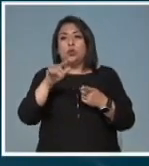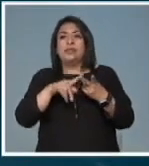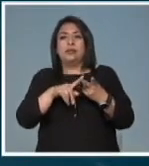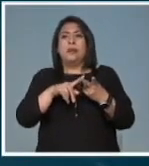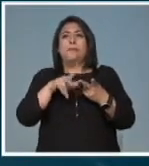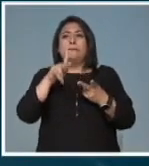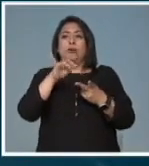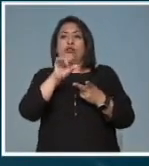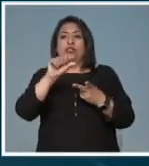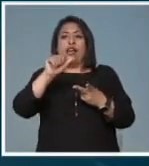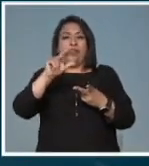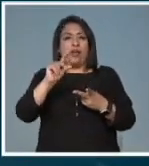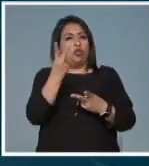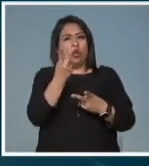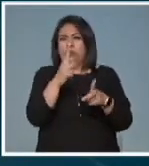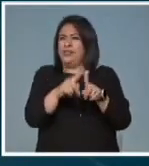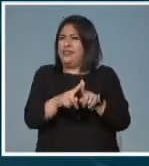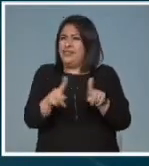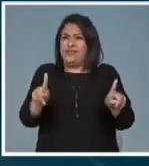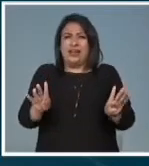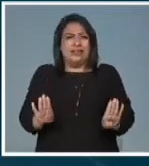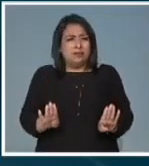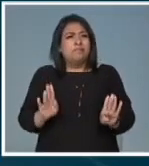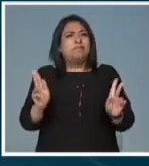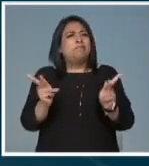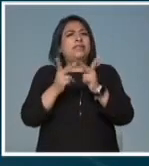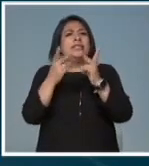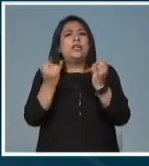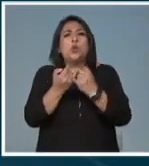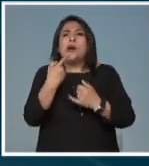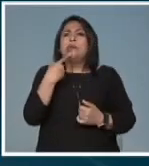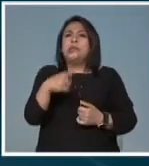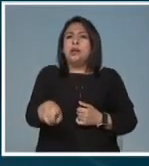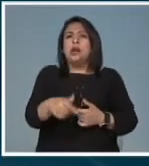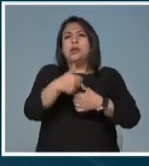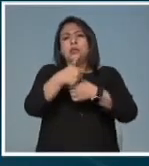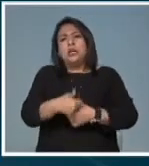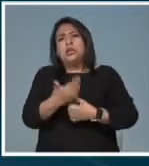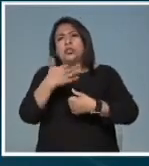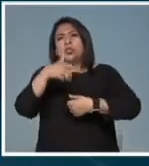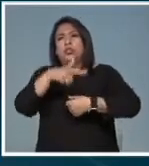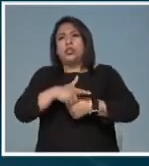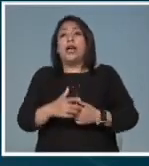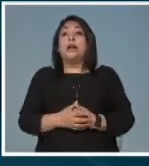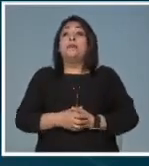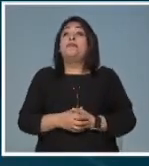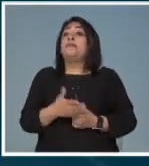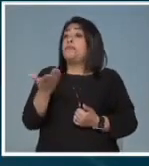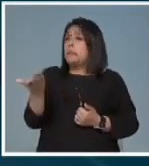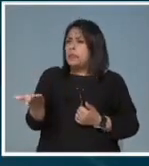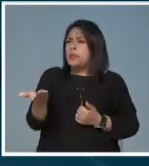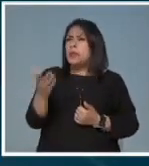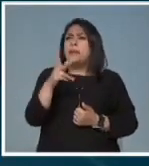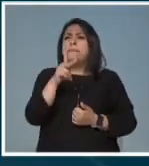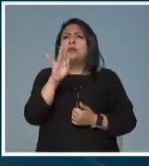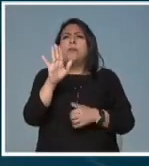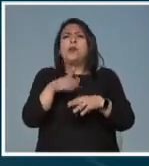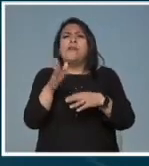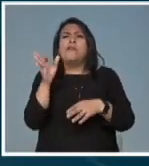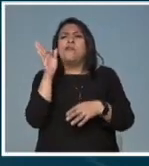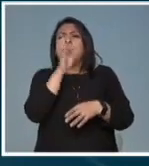Posada, dos estilos muy distintos que coinciden en la denuncia del drama social. Why did Posada